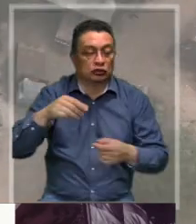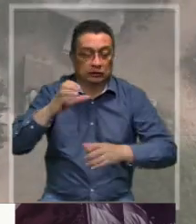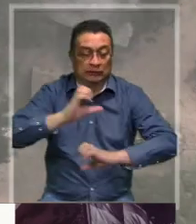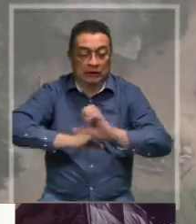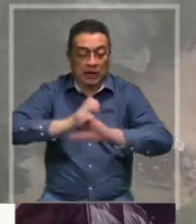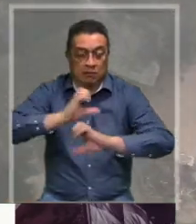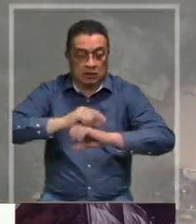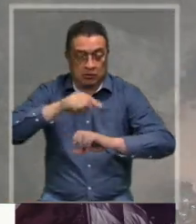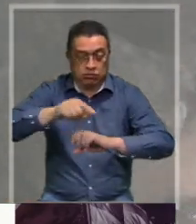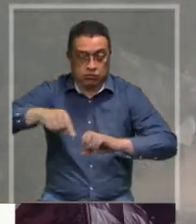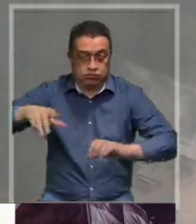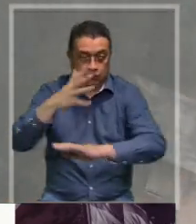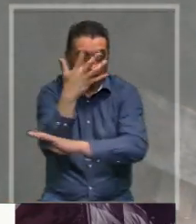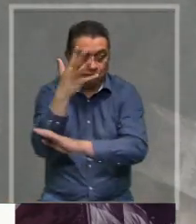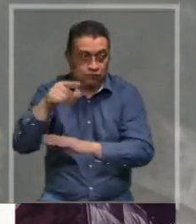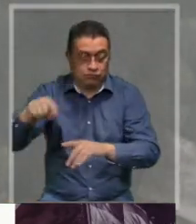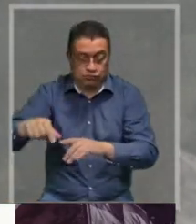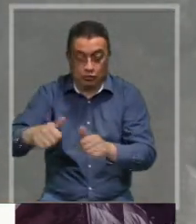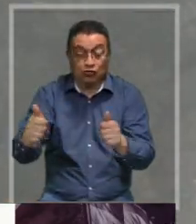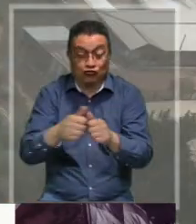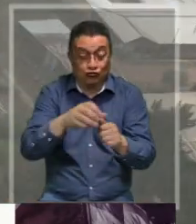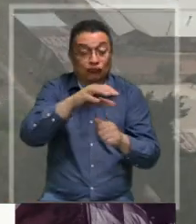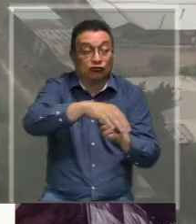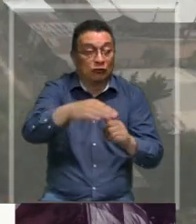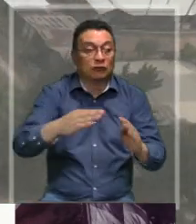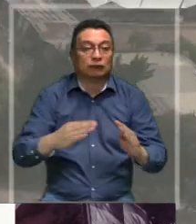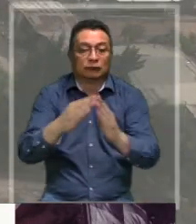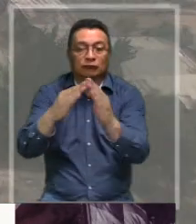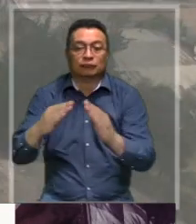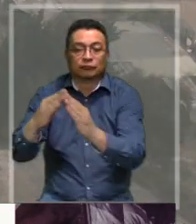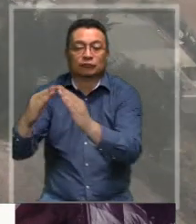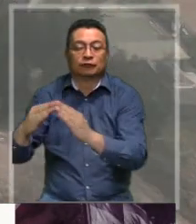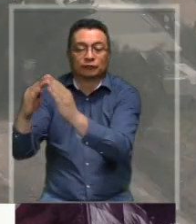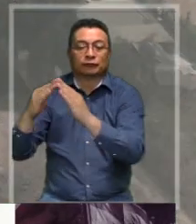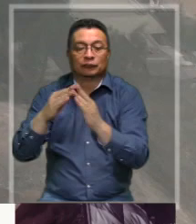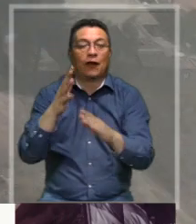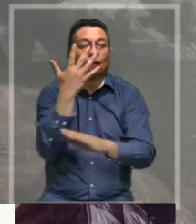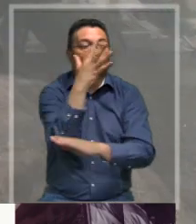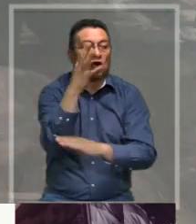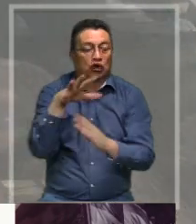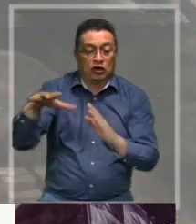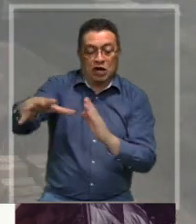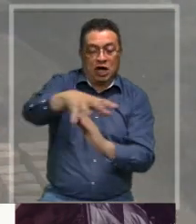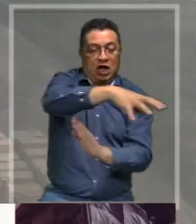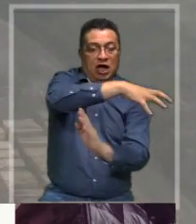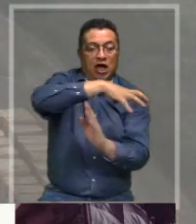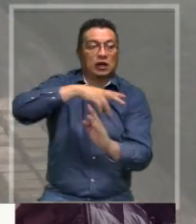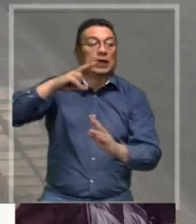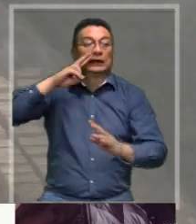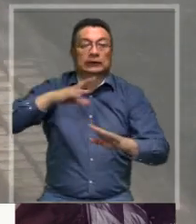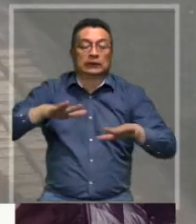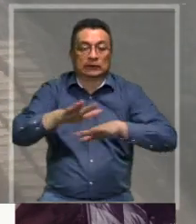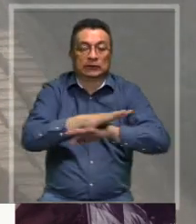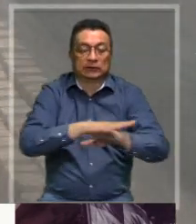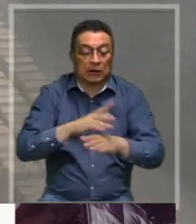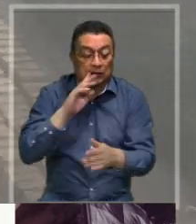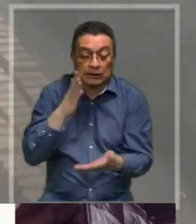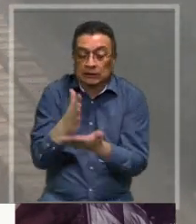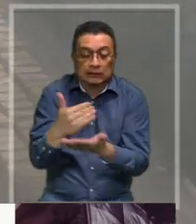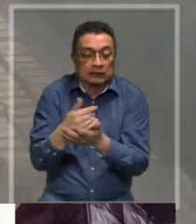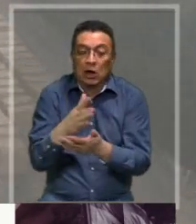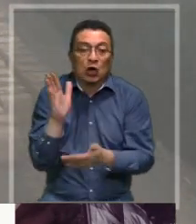de faenas forestales junto a las cuales se ha comenzado a levantar caseríos en medio de bosques sin ningún tipo de protección ni planificación